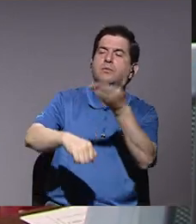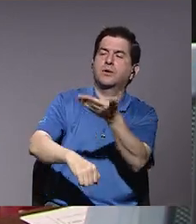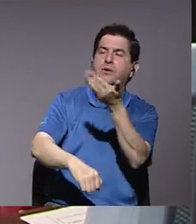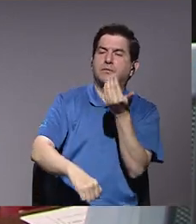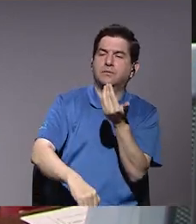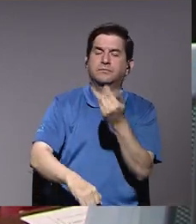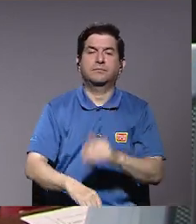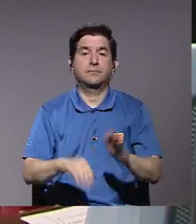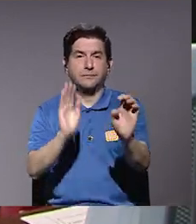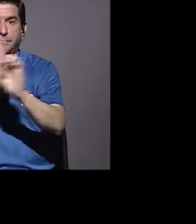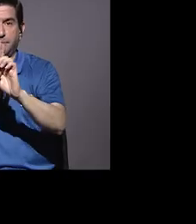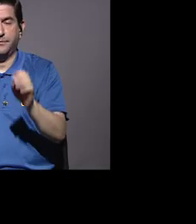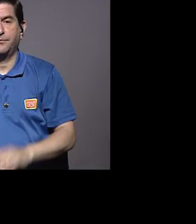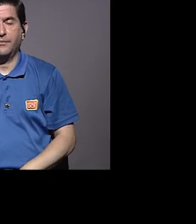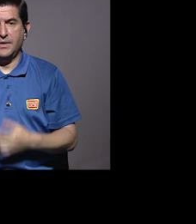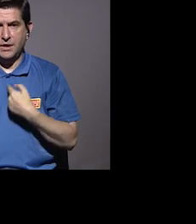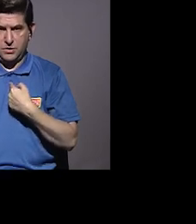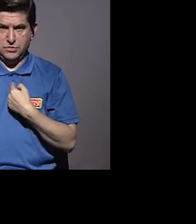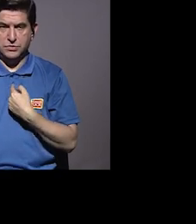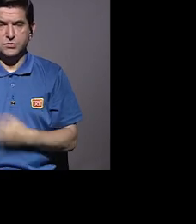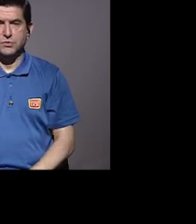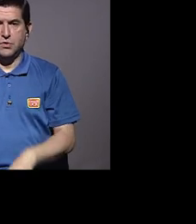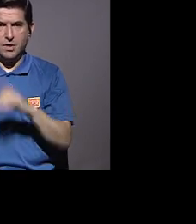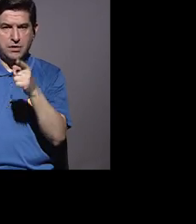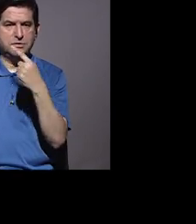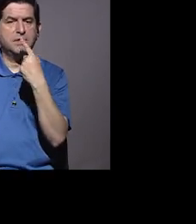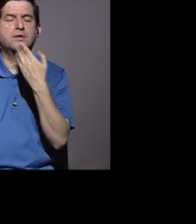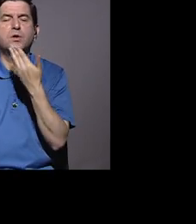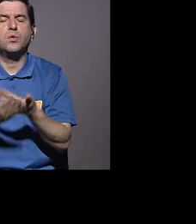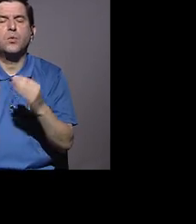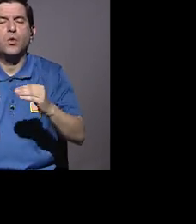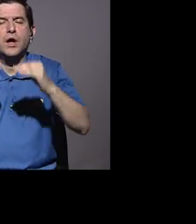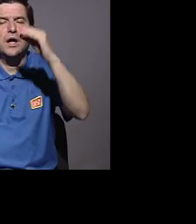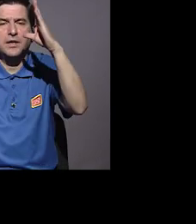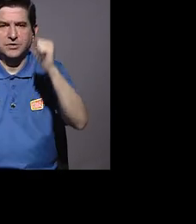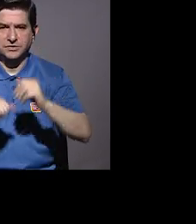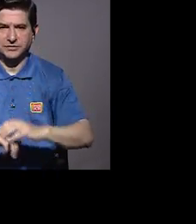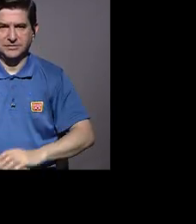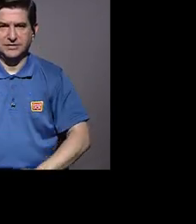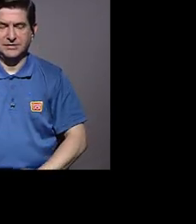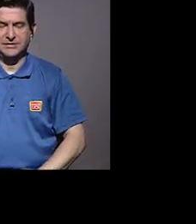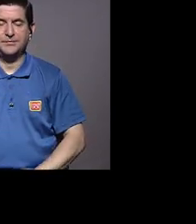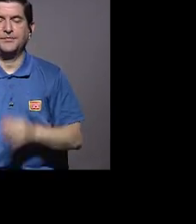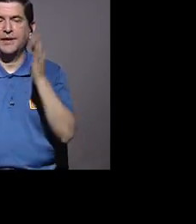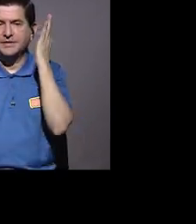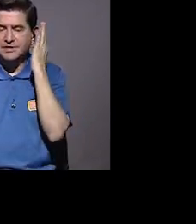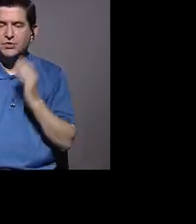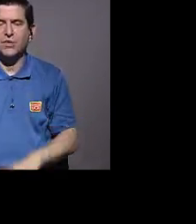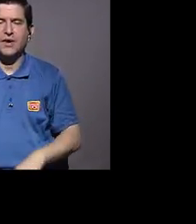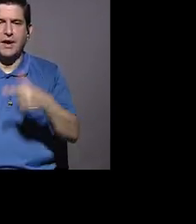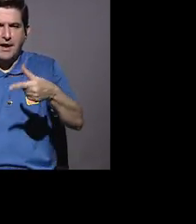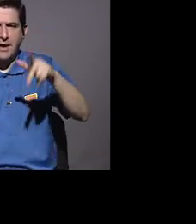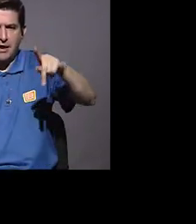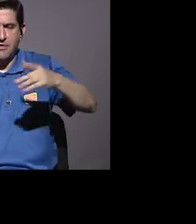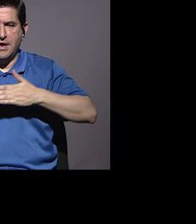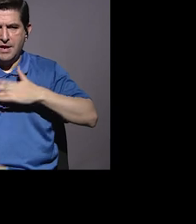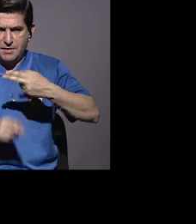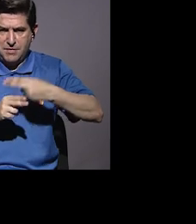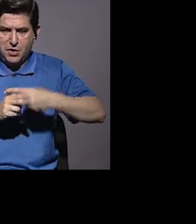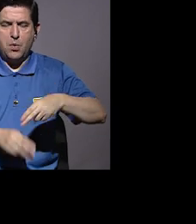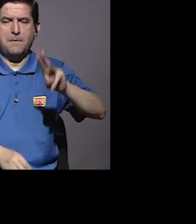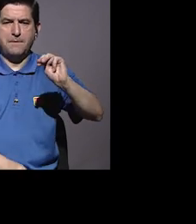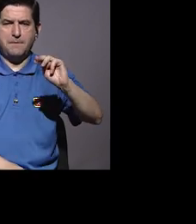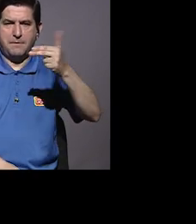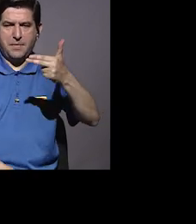¿verdad? Entonces, por ejemplo, yo recibo a Gabriela y digo, buenos días, ser saludada, doña Gabriela Pérez, ¿cómo le va? Mi nombre es